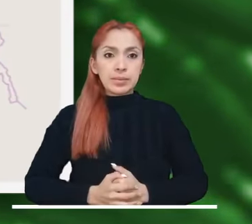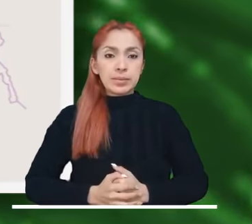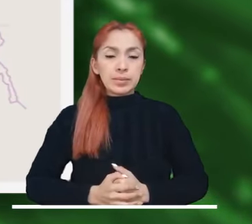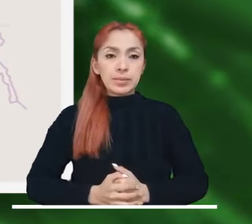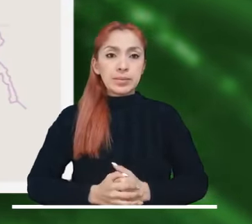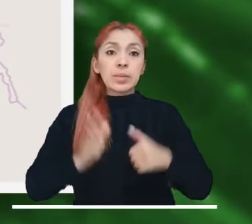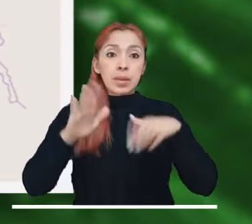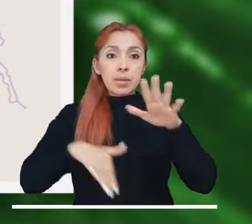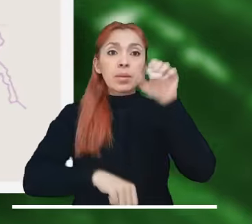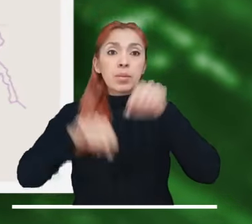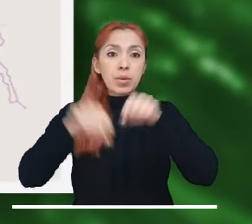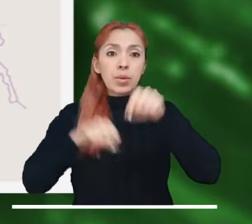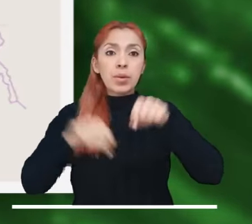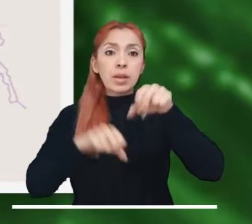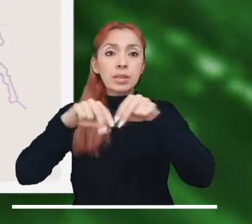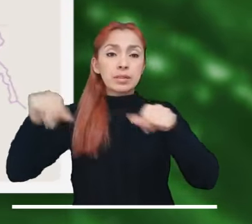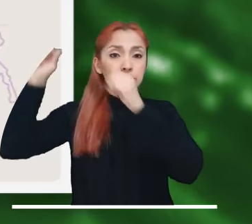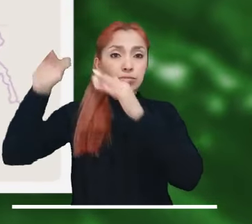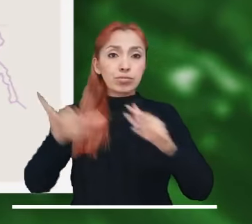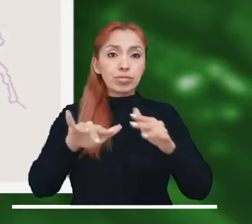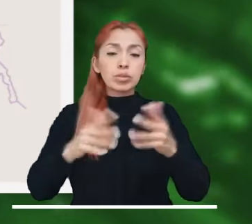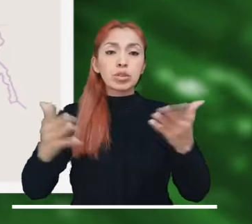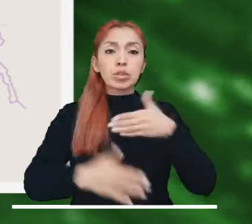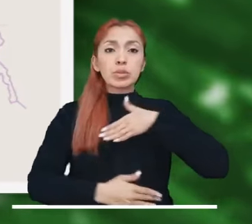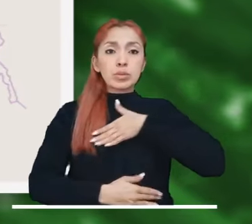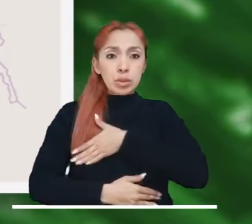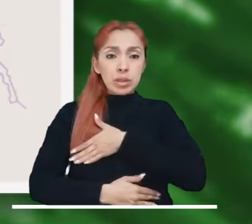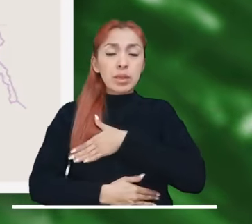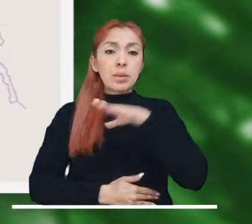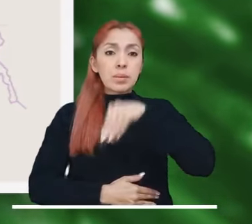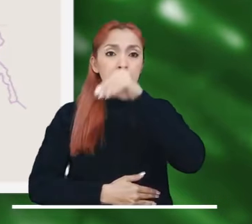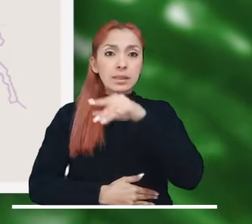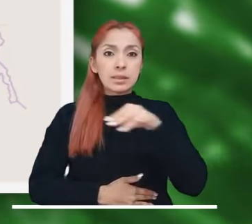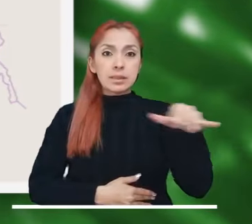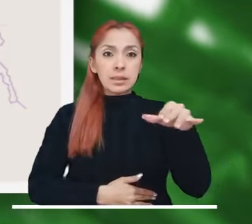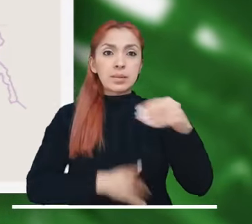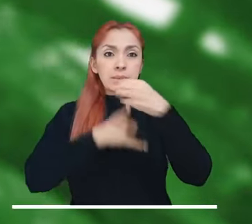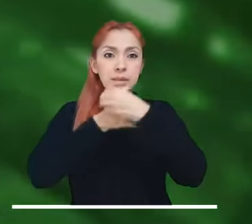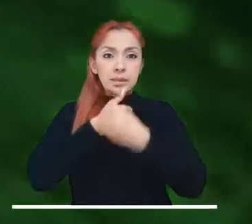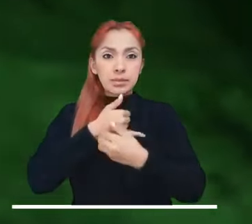y Amazonas. Y alerta moderada en Bogotá y Caquetá.